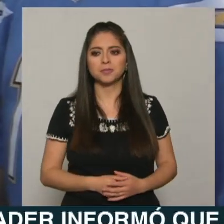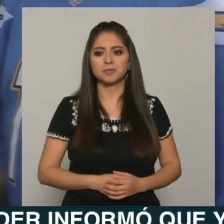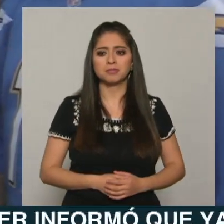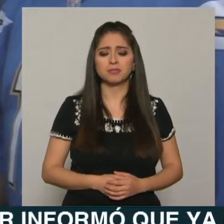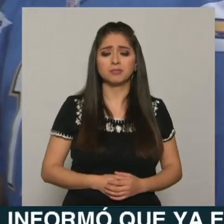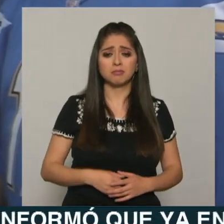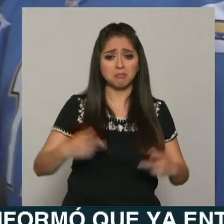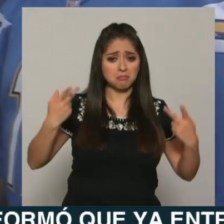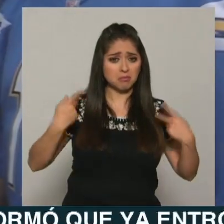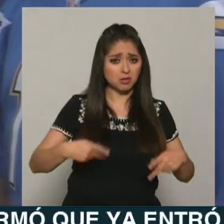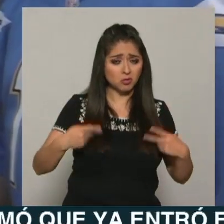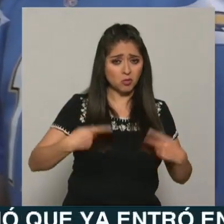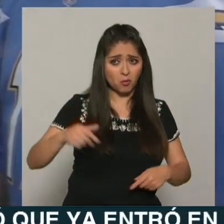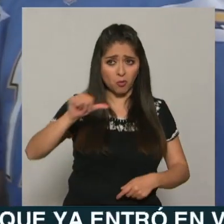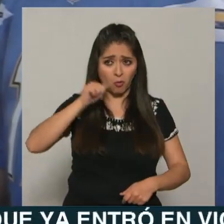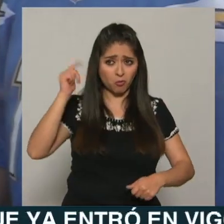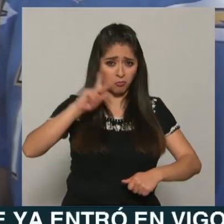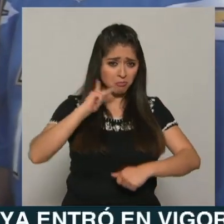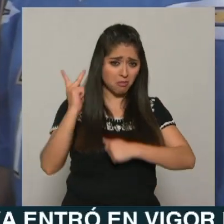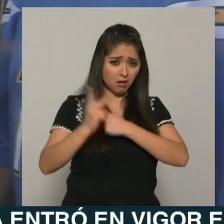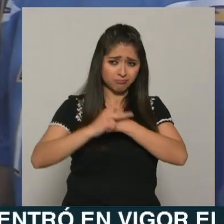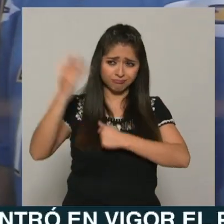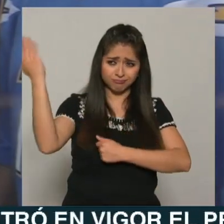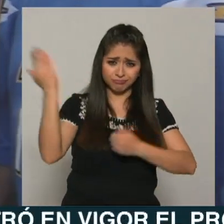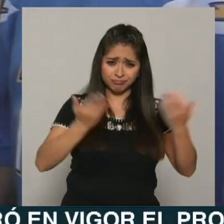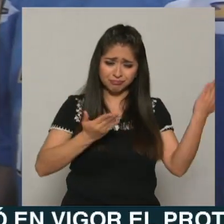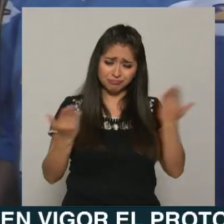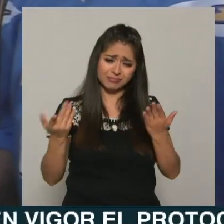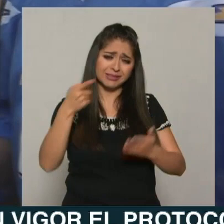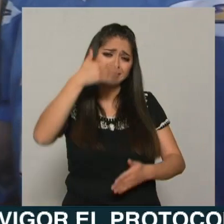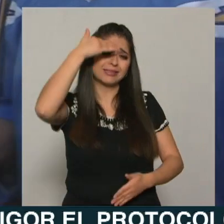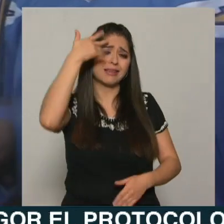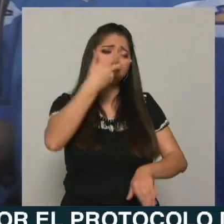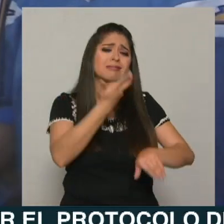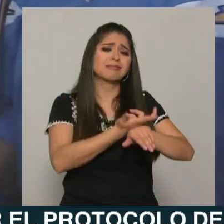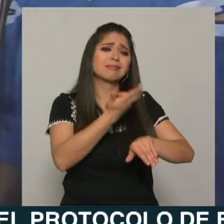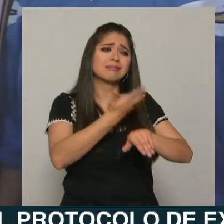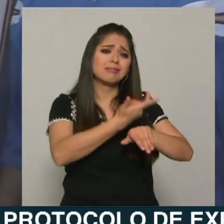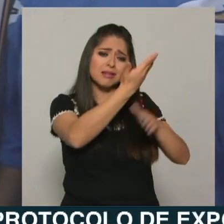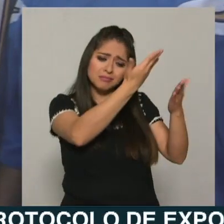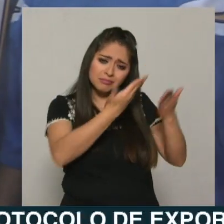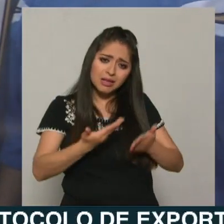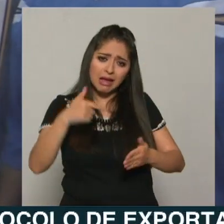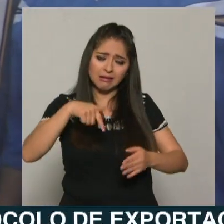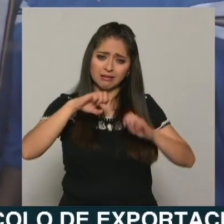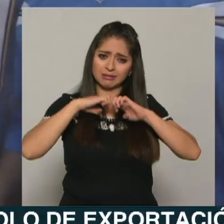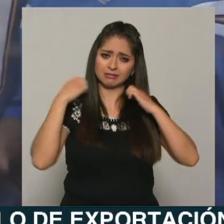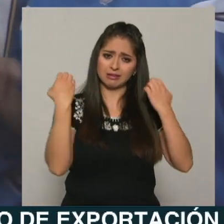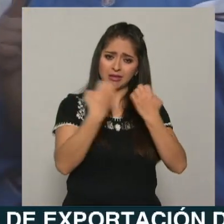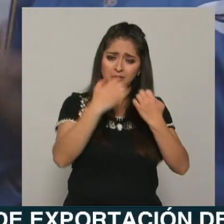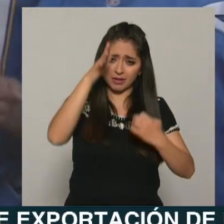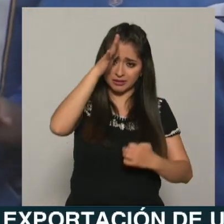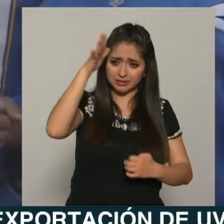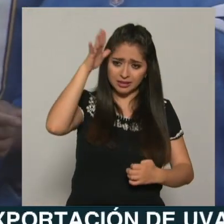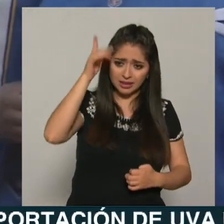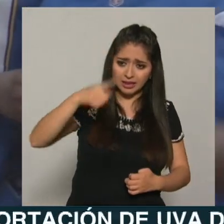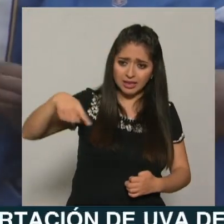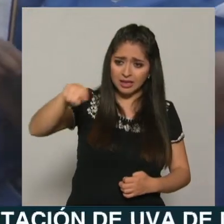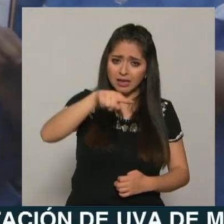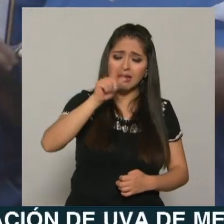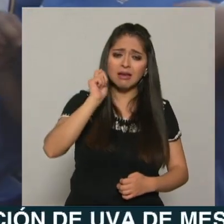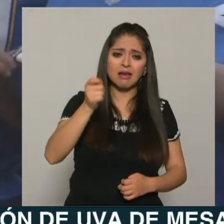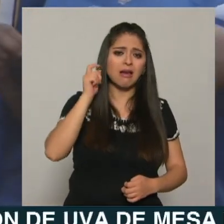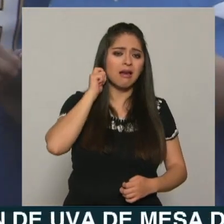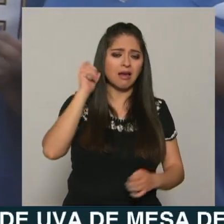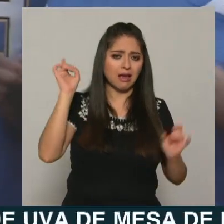las partes del mundo y por supuesto de Estados Unidos presentes aquí en el Estadio Azteca desde Los Ángeles vienen a apoyar por